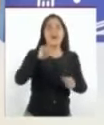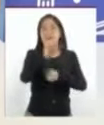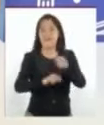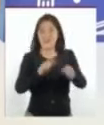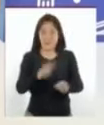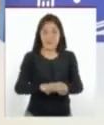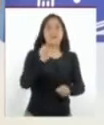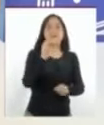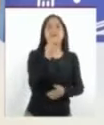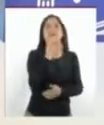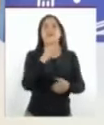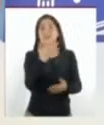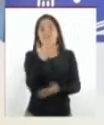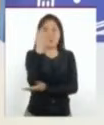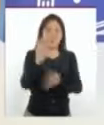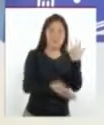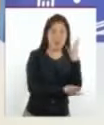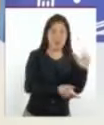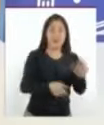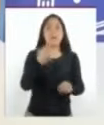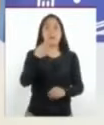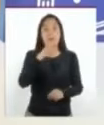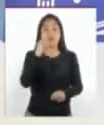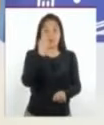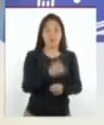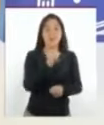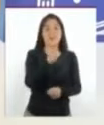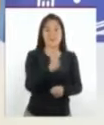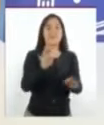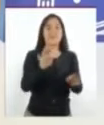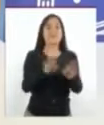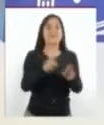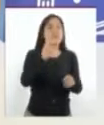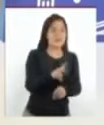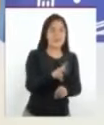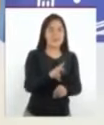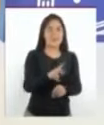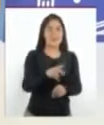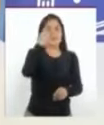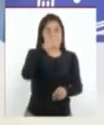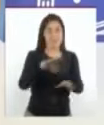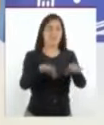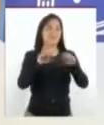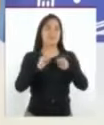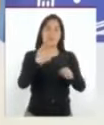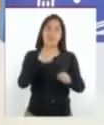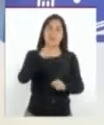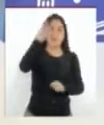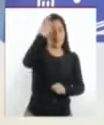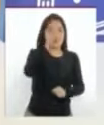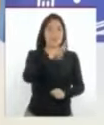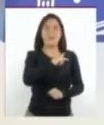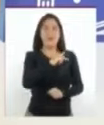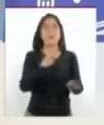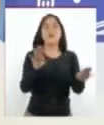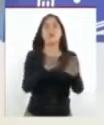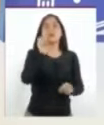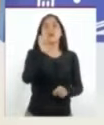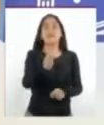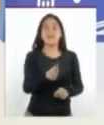Sin embargo, en el momento en el que entra en ese mecanismo de apropiación, crea una